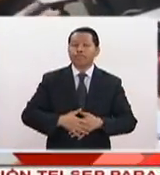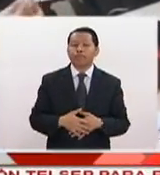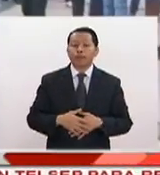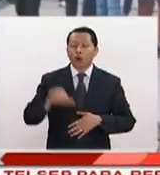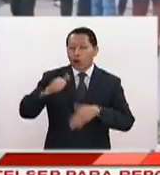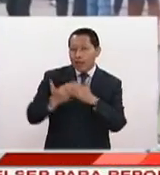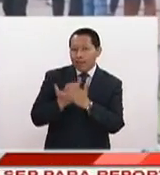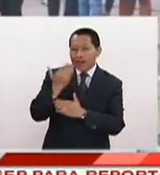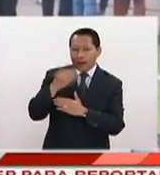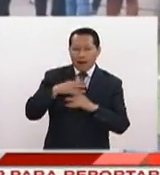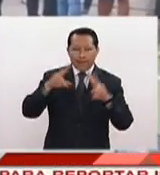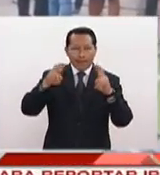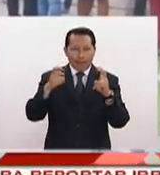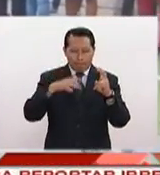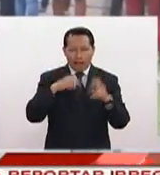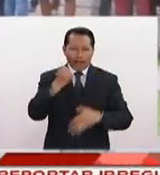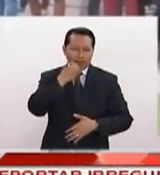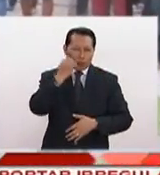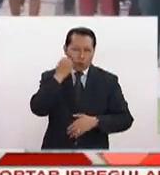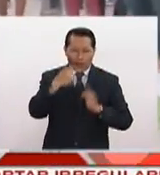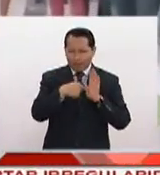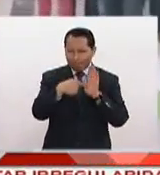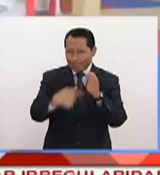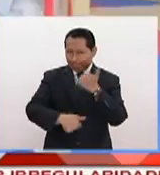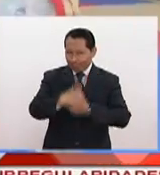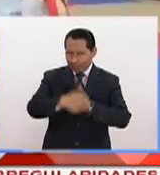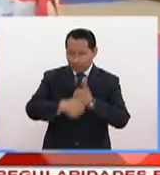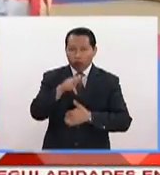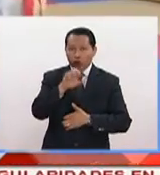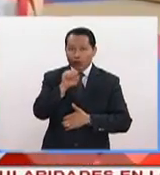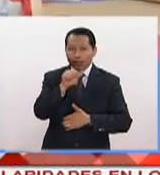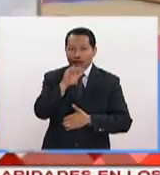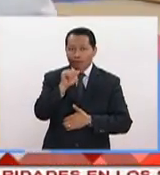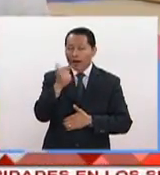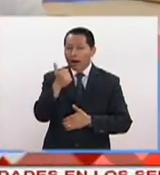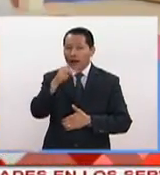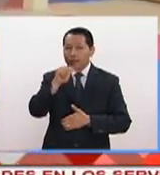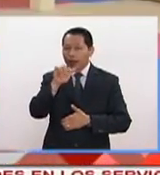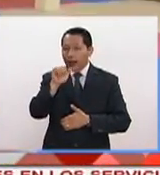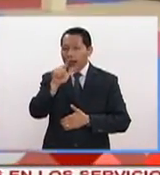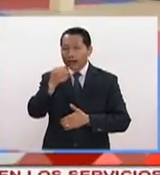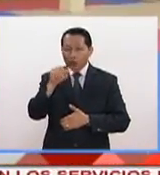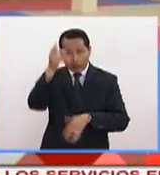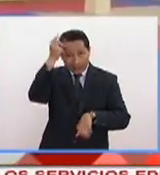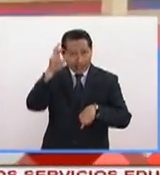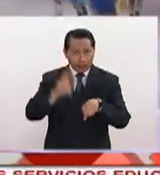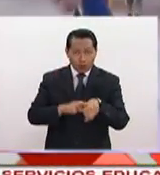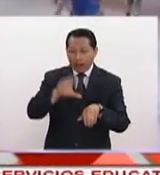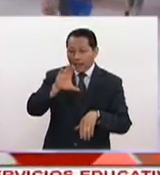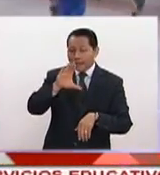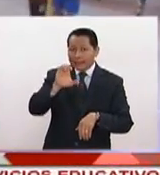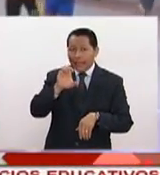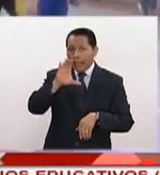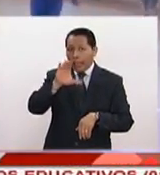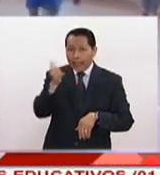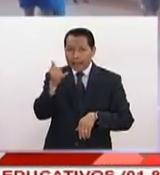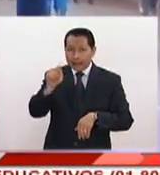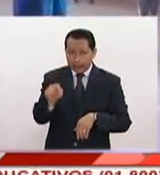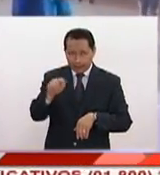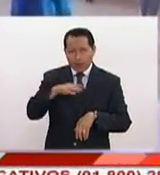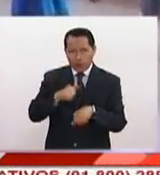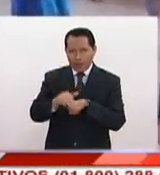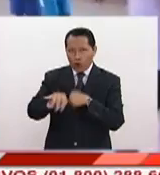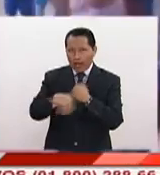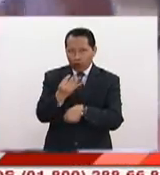Esta mañana, en nuestra sección Orientación Vocacional, Rosalba García Carrillo, directora del Centro de Estudios Científicos y Tecnológicos